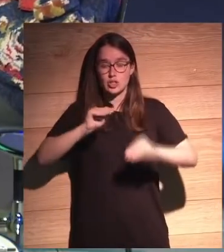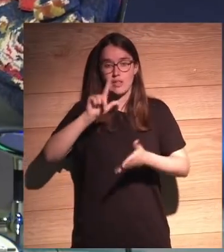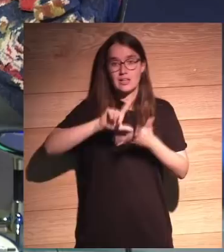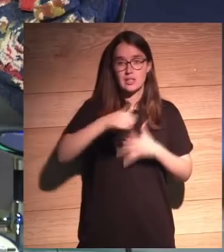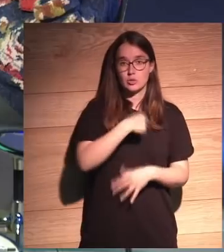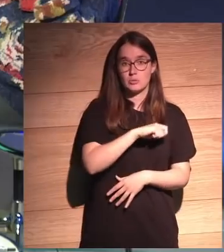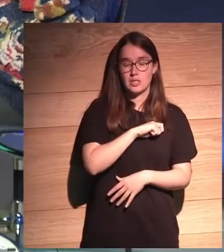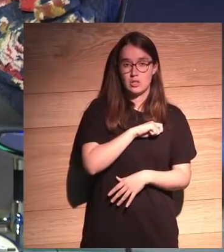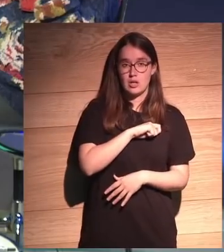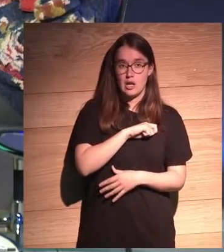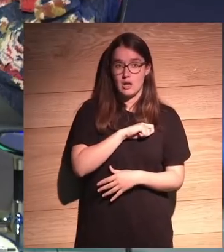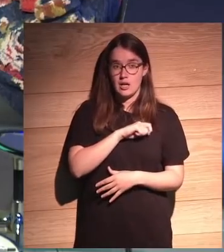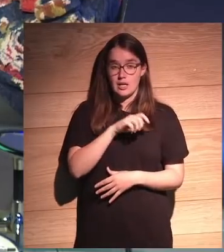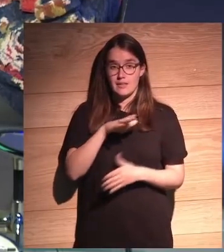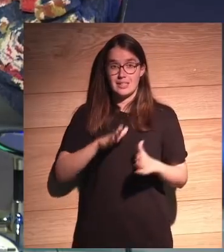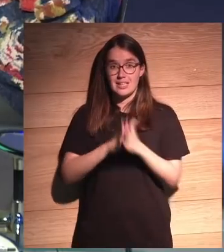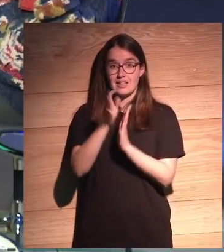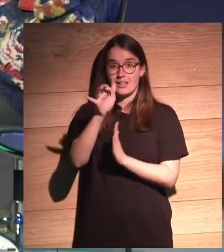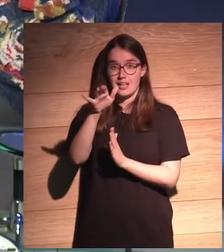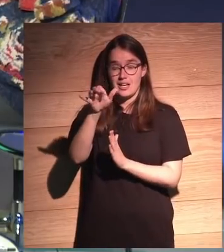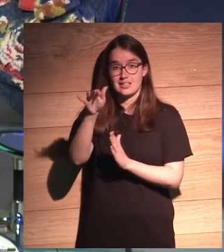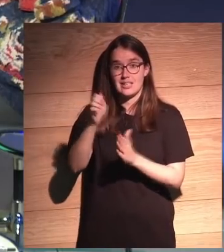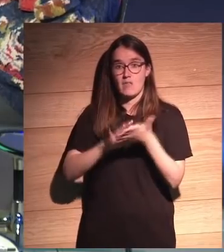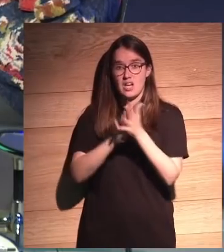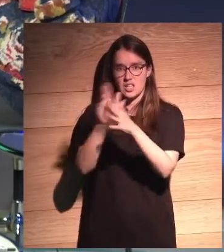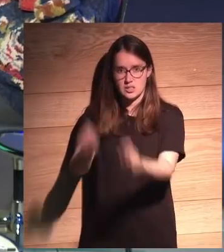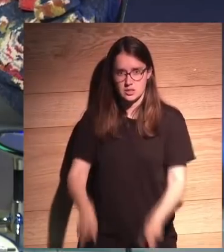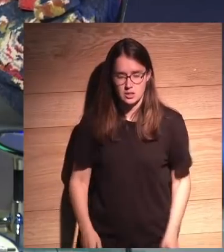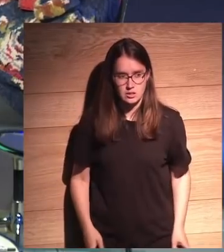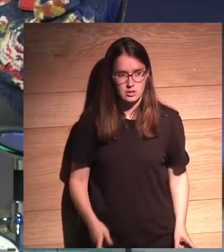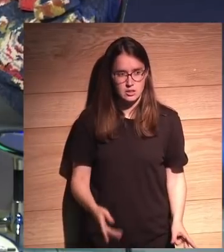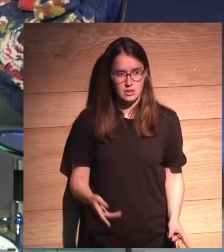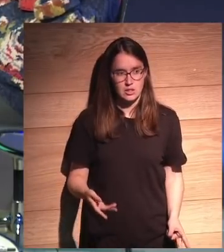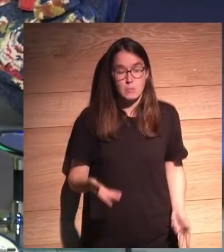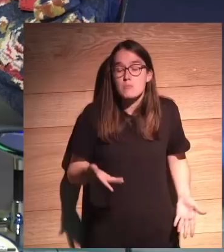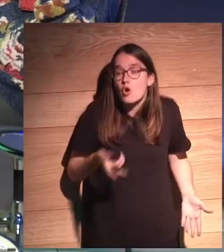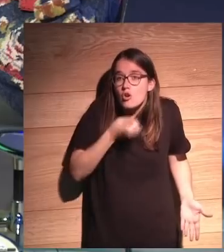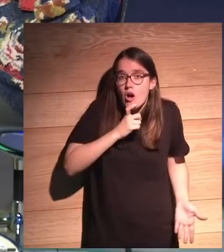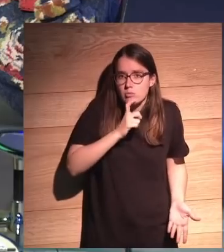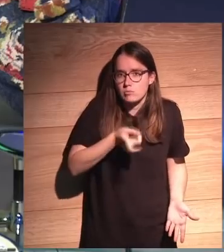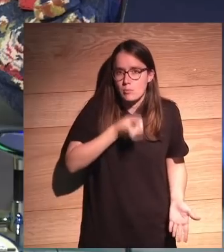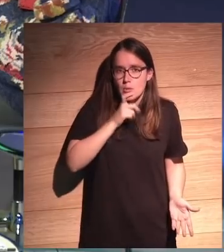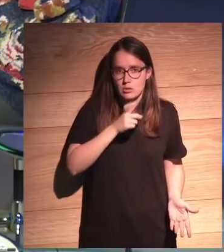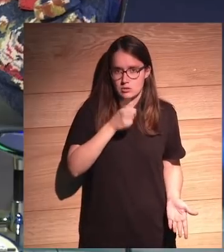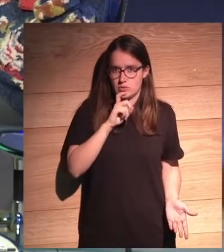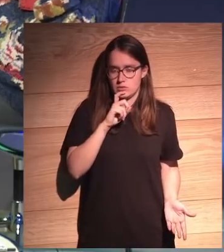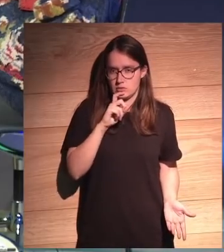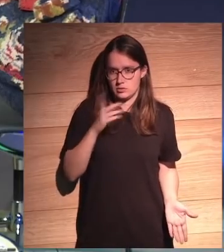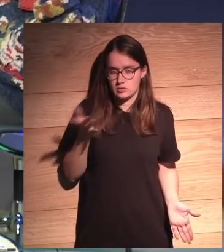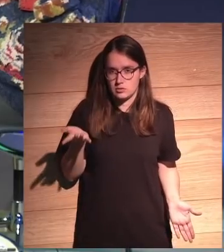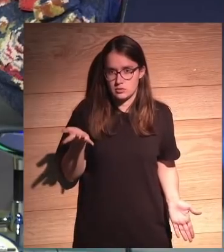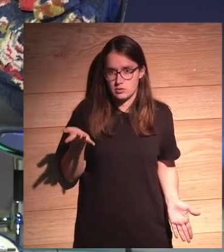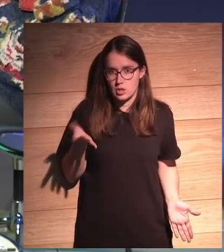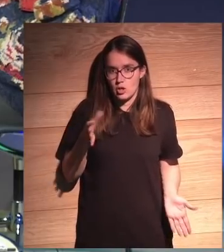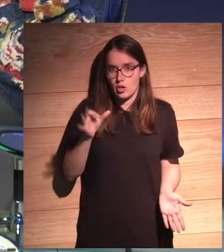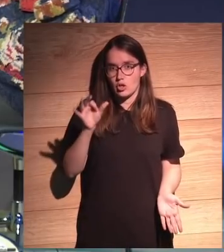literatura española sin hablar de Santa Teresa? No se, bueno, de Sor Juana Inés de la Cruz, pero quedémonos en Santa Teresa.